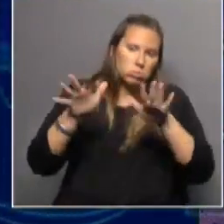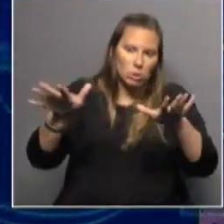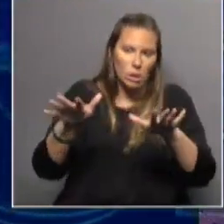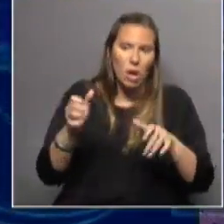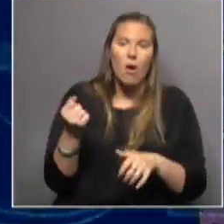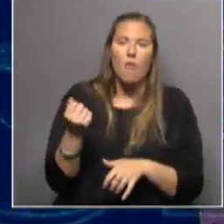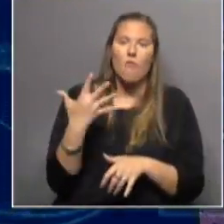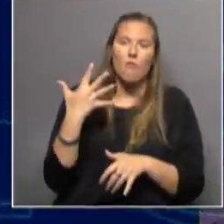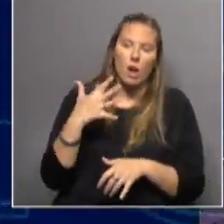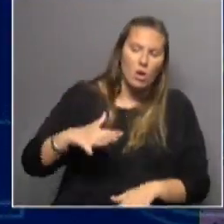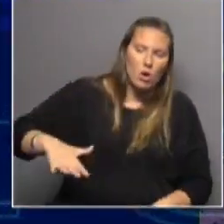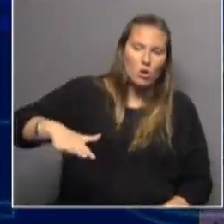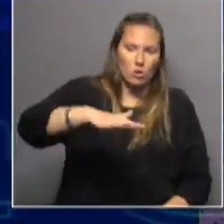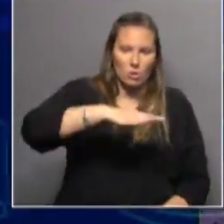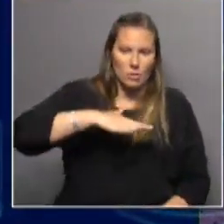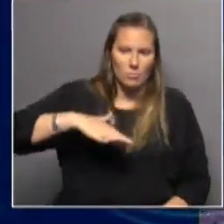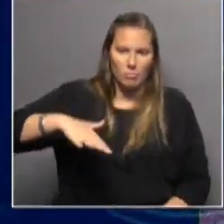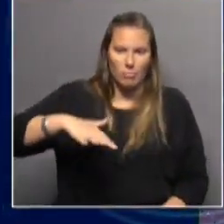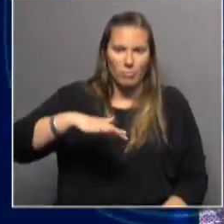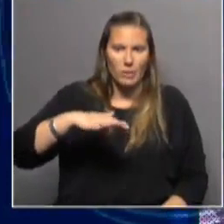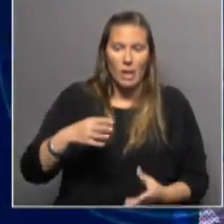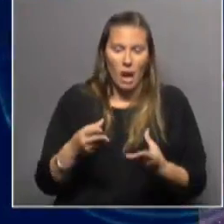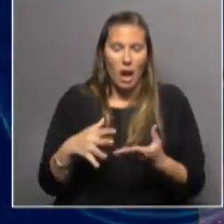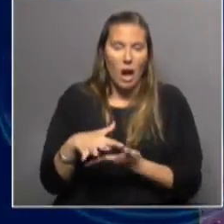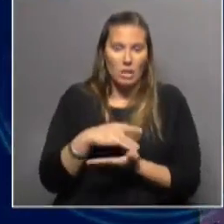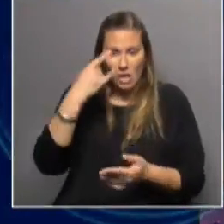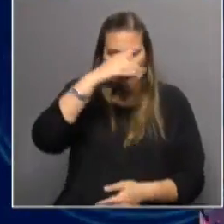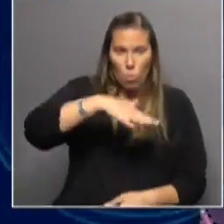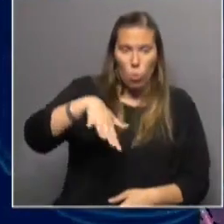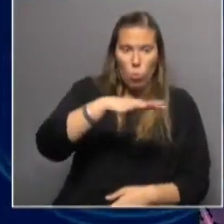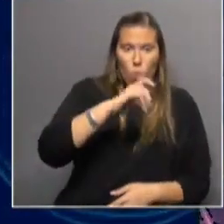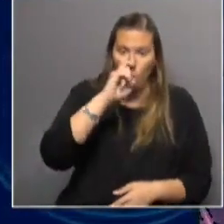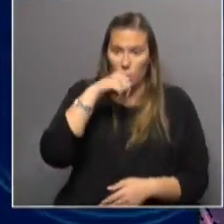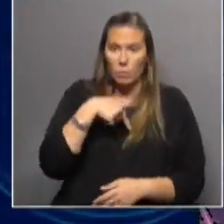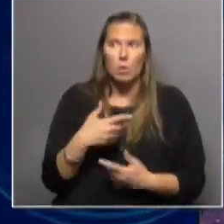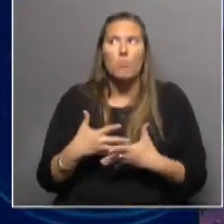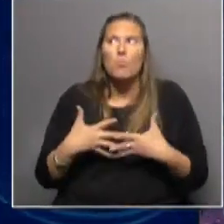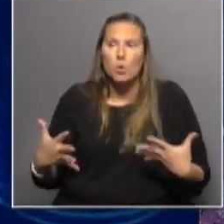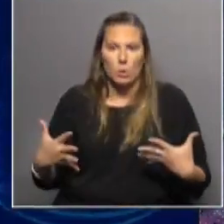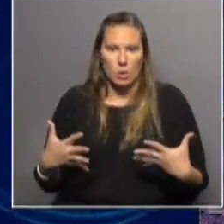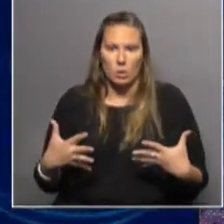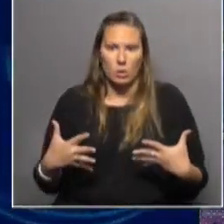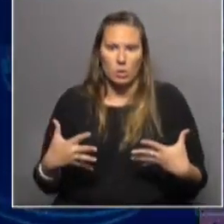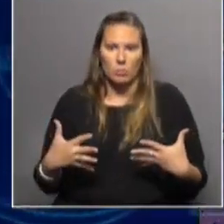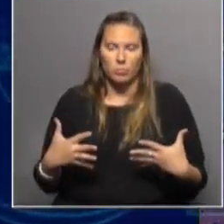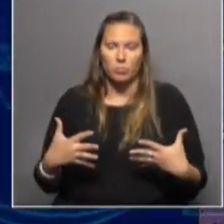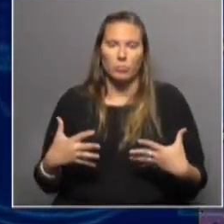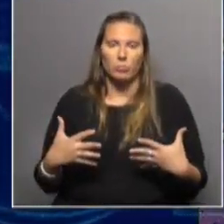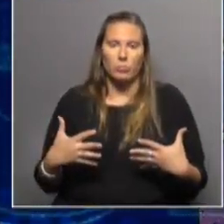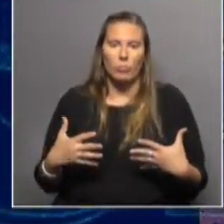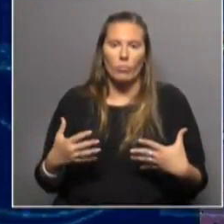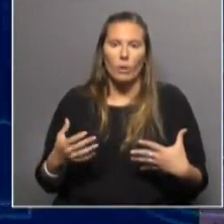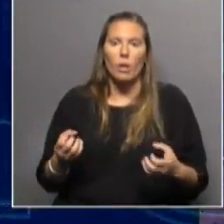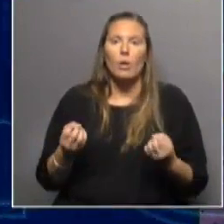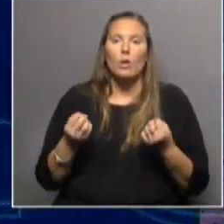que el valor ecosistémico que tiene el área rural de Montevideo es enorme porque además no